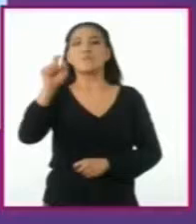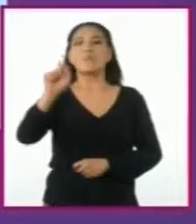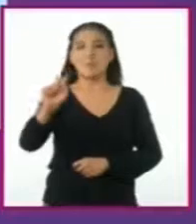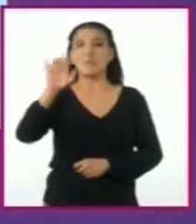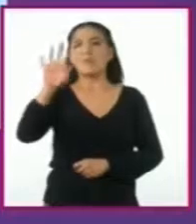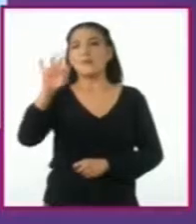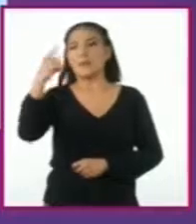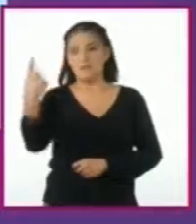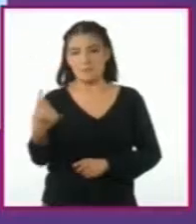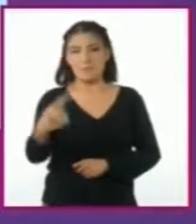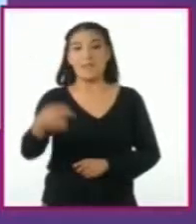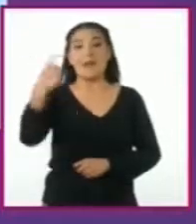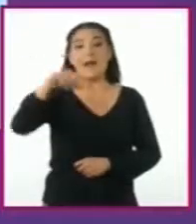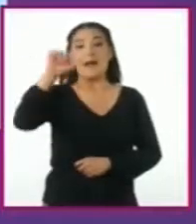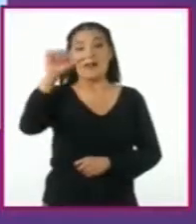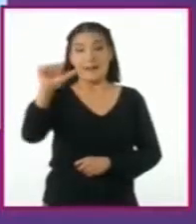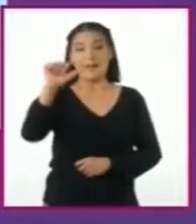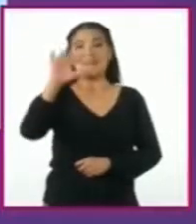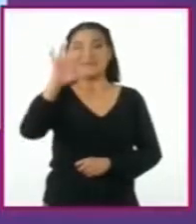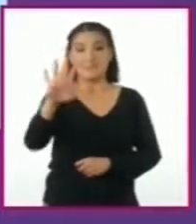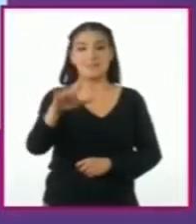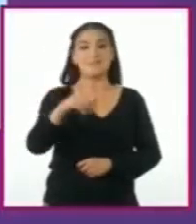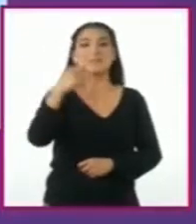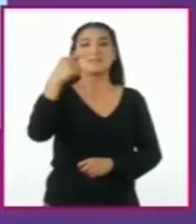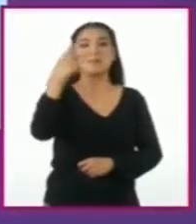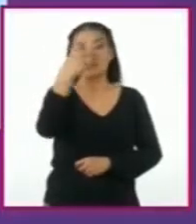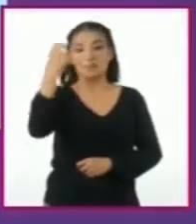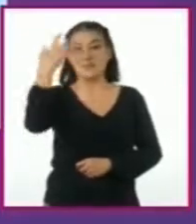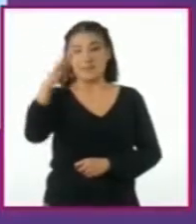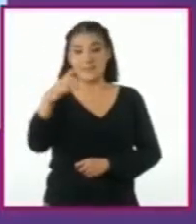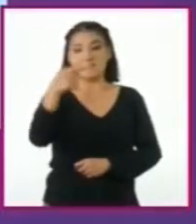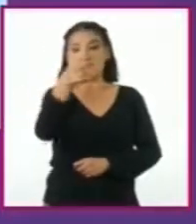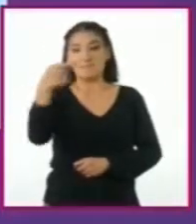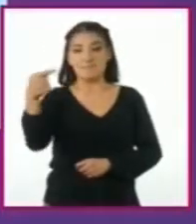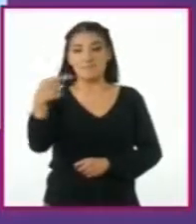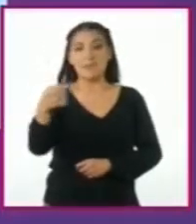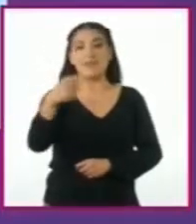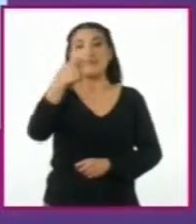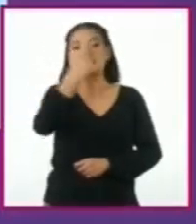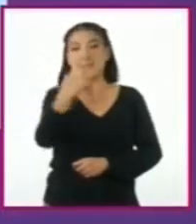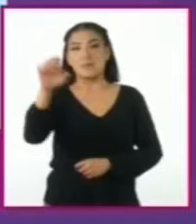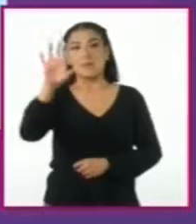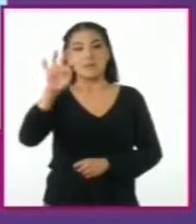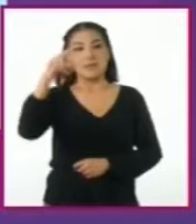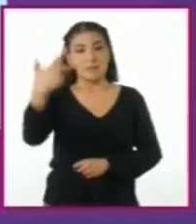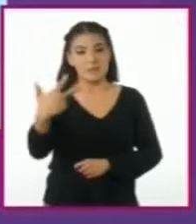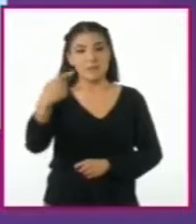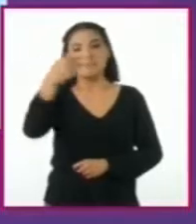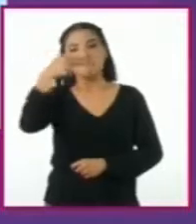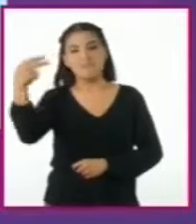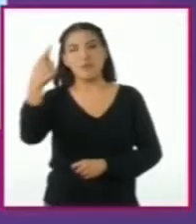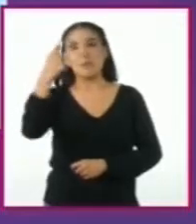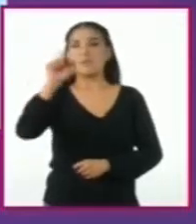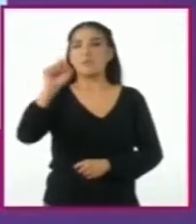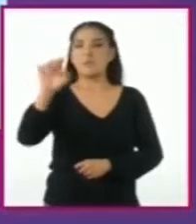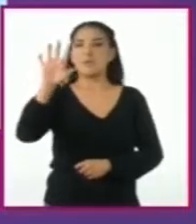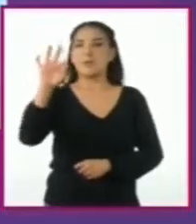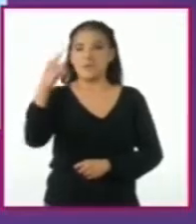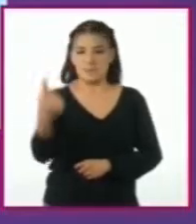1.41. A5, 210 entre 148 es igual a